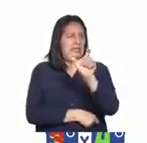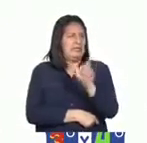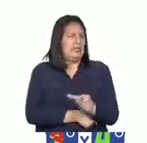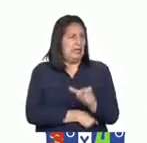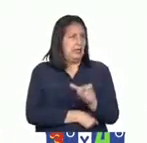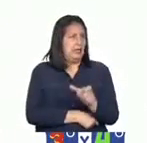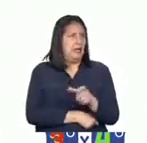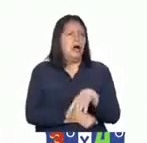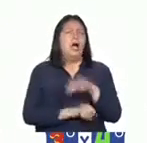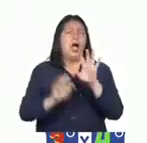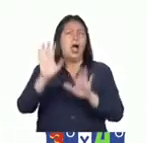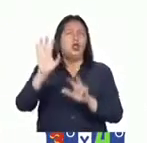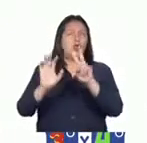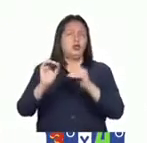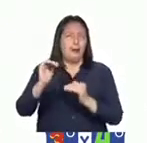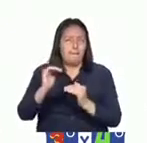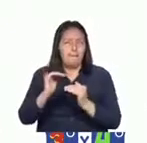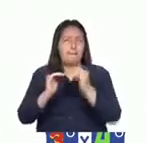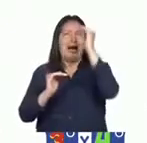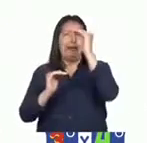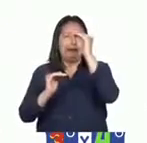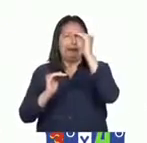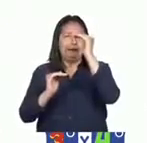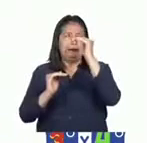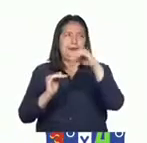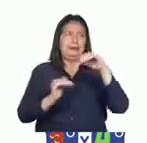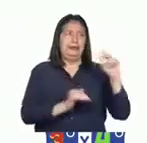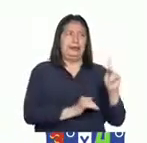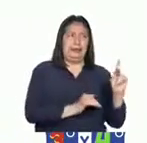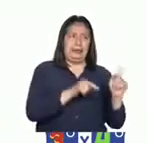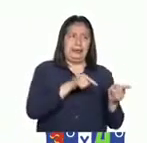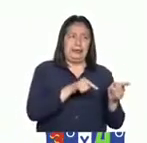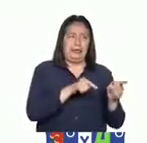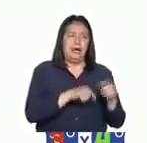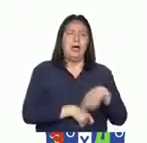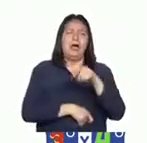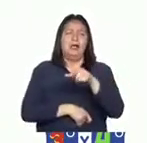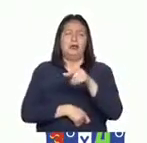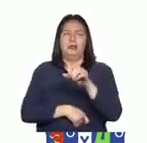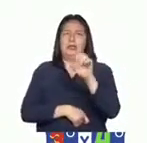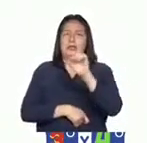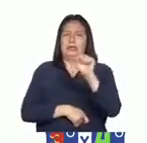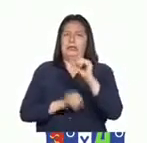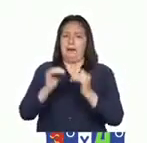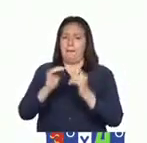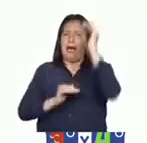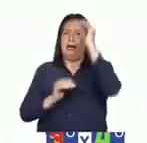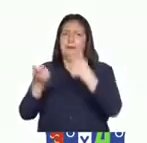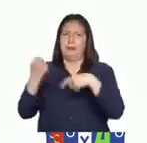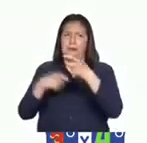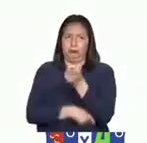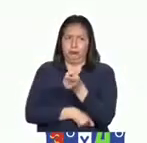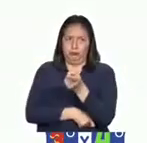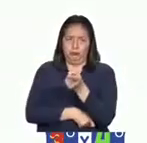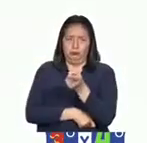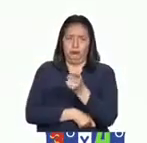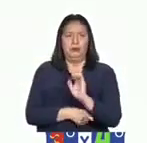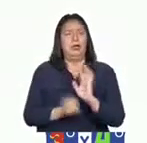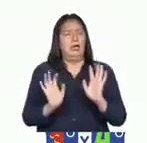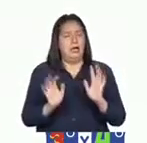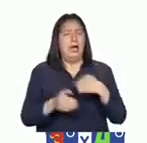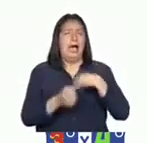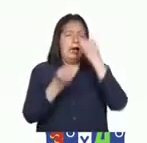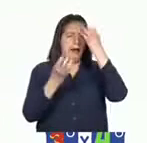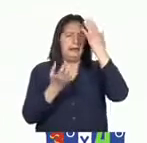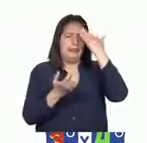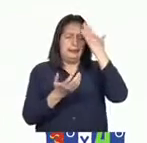vendió 12 ponchos más que Quilla, es decir, Sisa vendió más ponchos. Teniendo